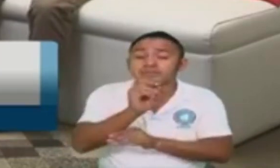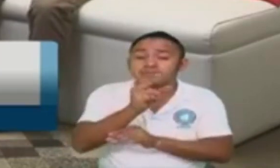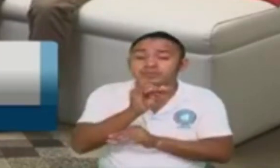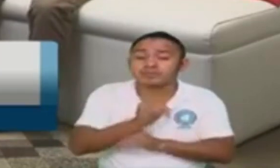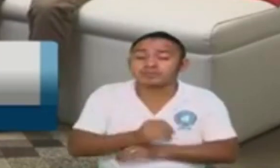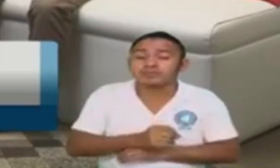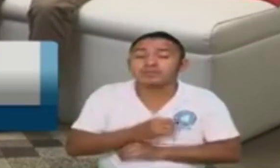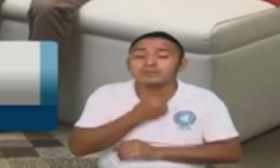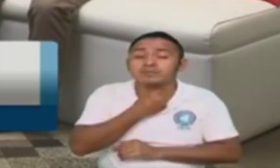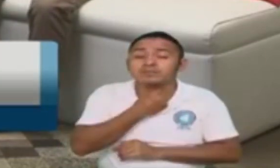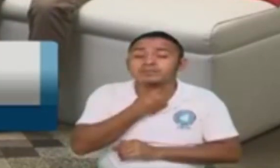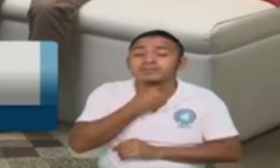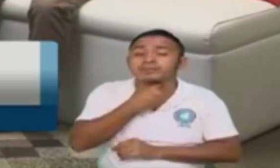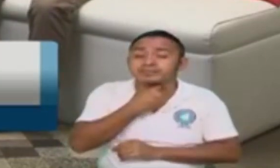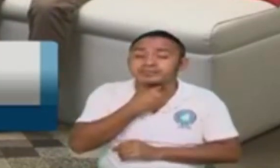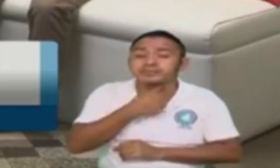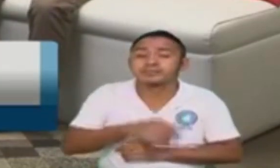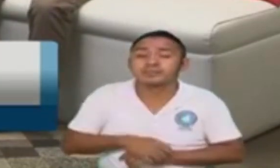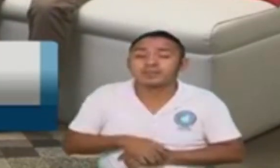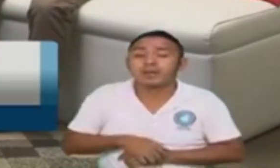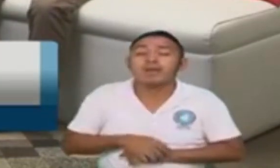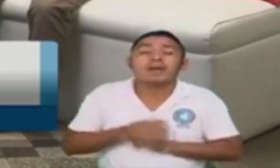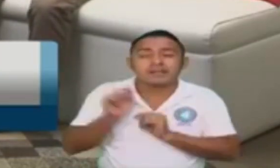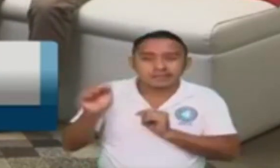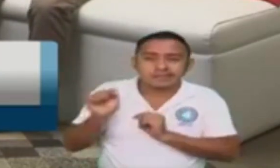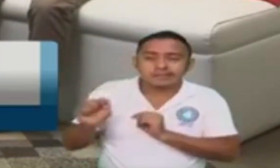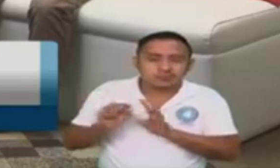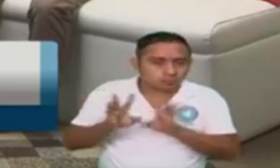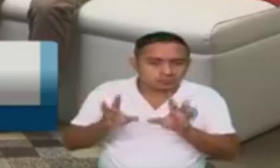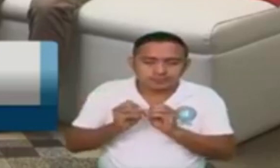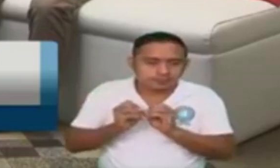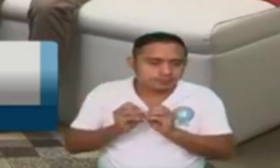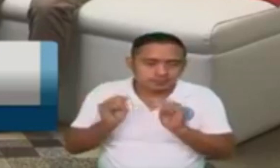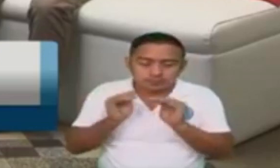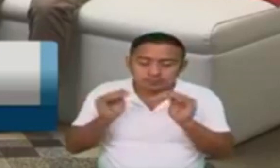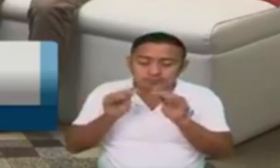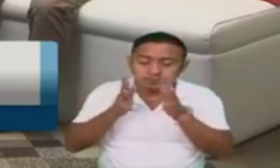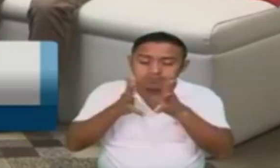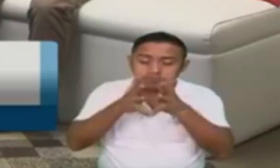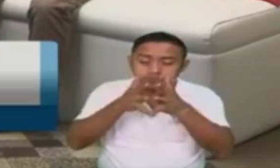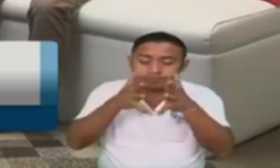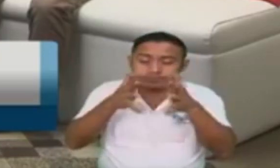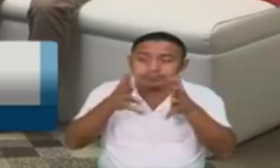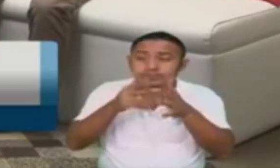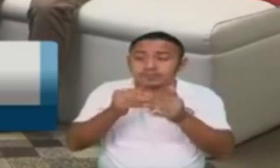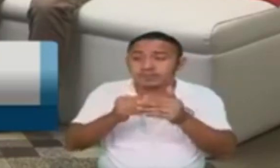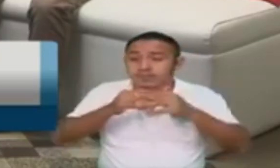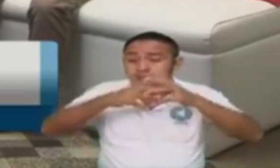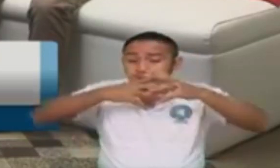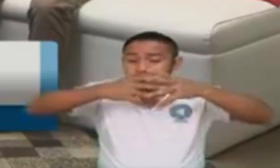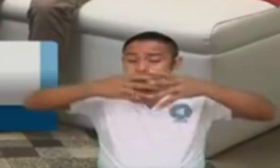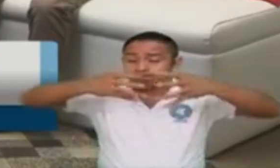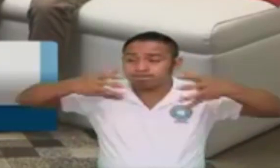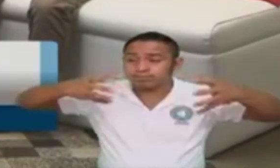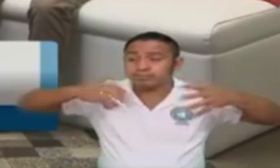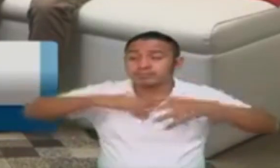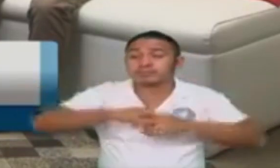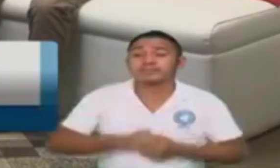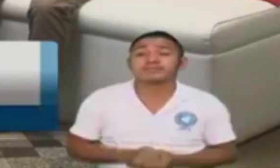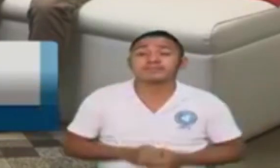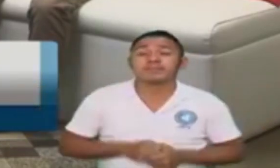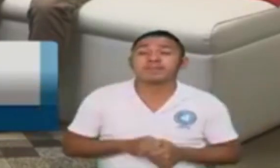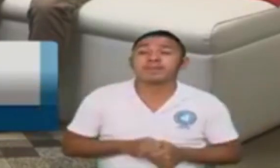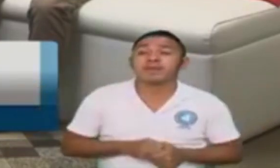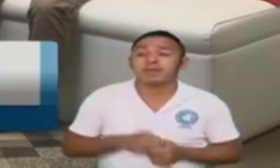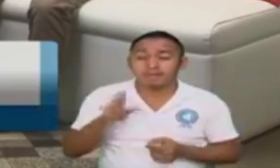del total, llamemos del total de la glándula. Ella crece en su totalidad, pero crece simétrica, correcto. O sea, en la